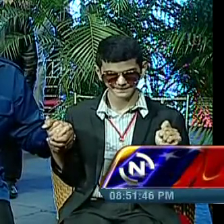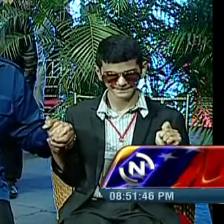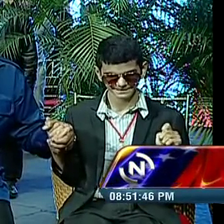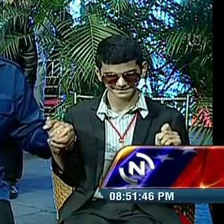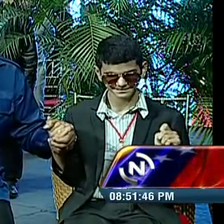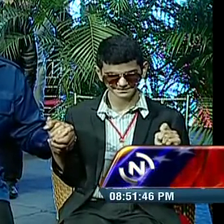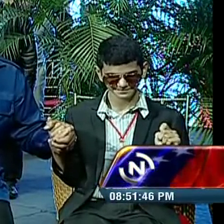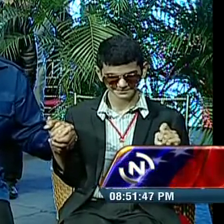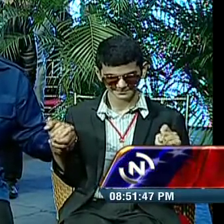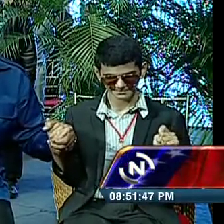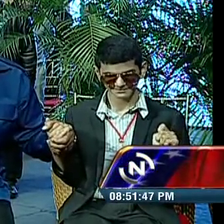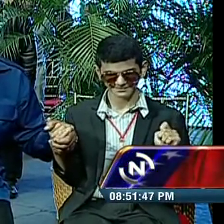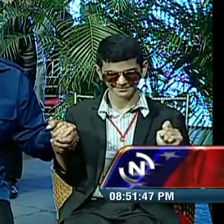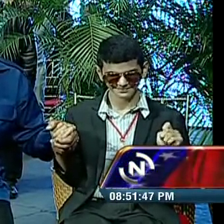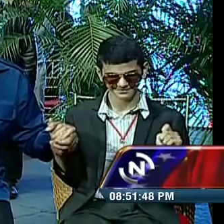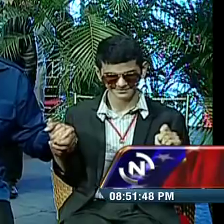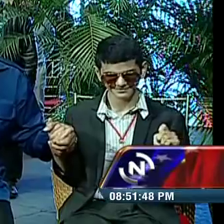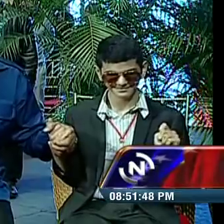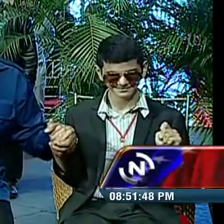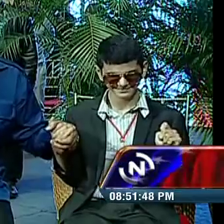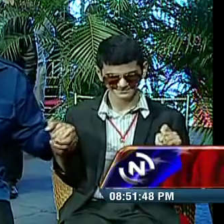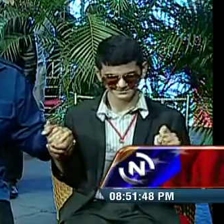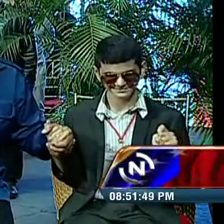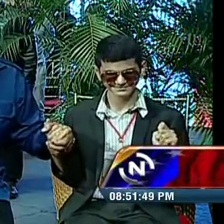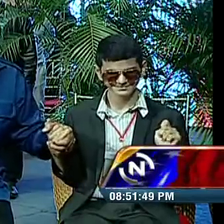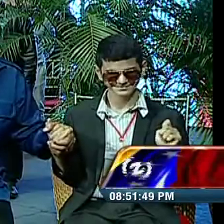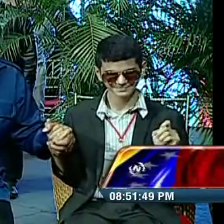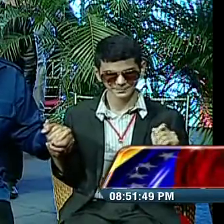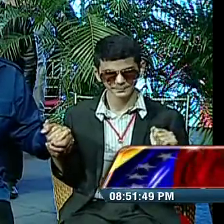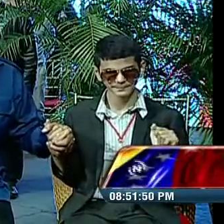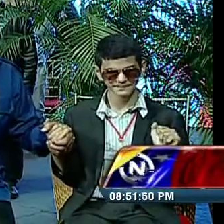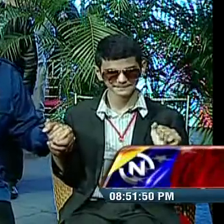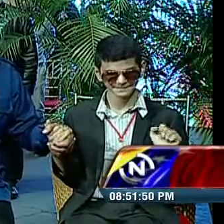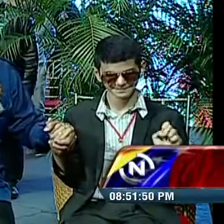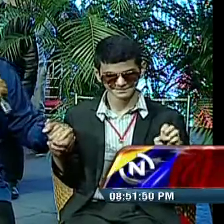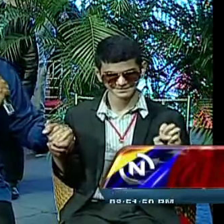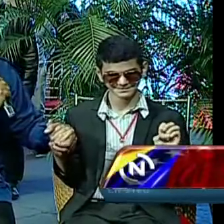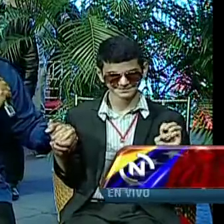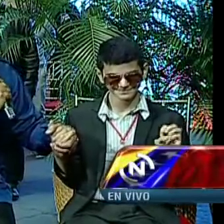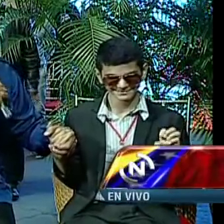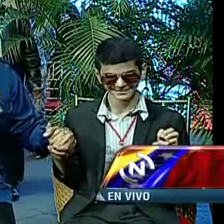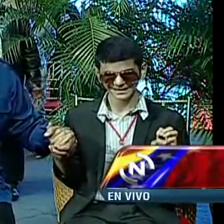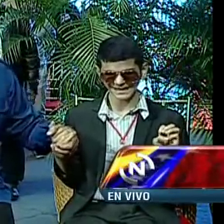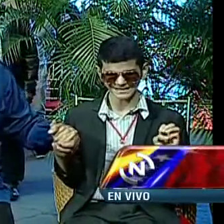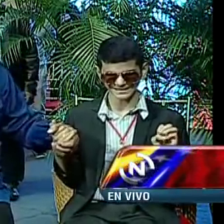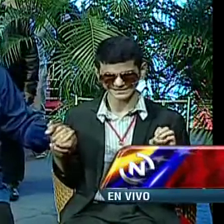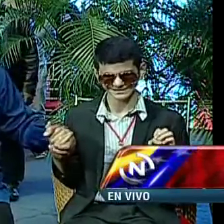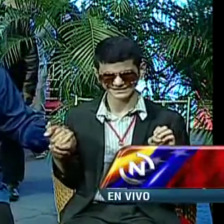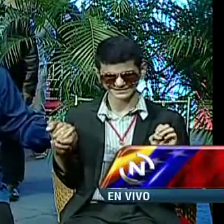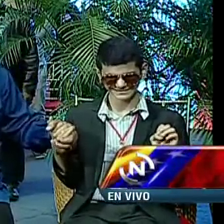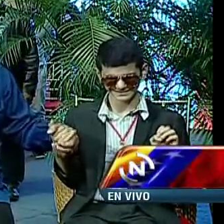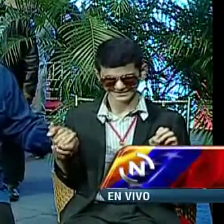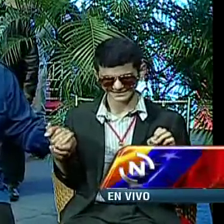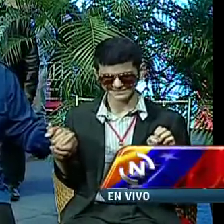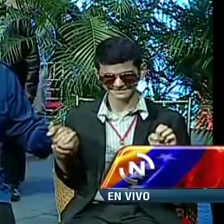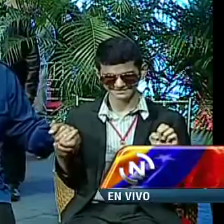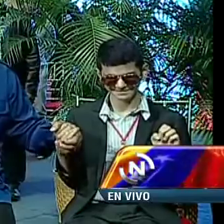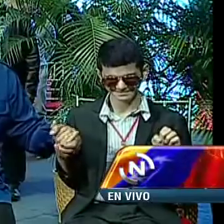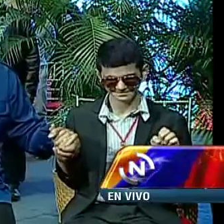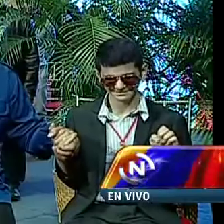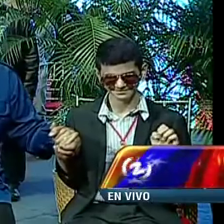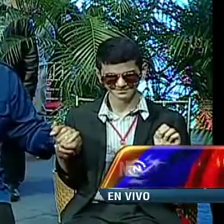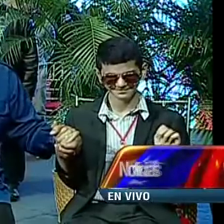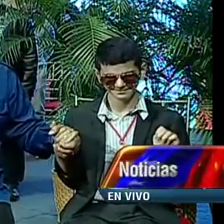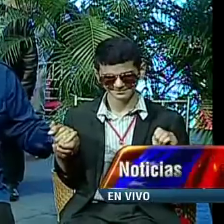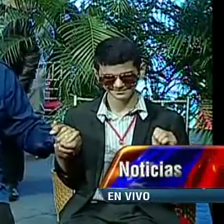conciencia. Gracias, Dios mío. Gracias a Dios. Jesús, felicitaciones. Que Dios te bendiga a ti y a